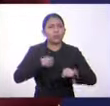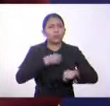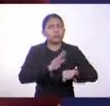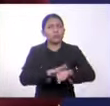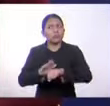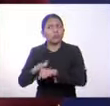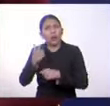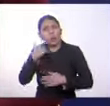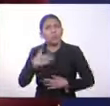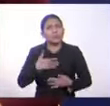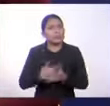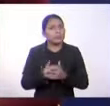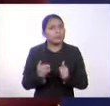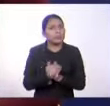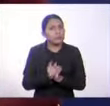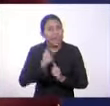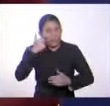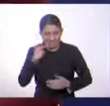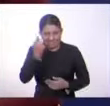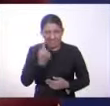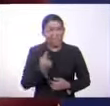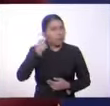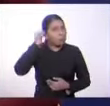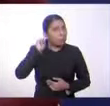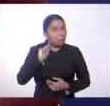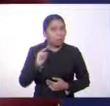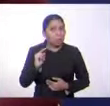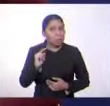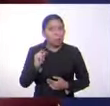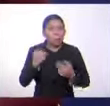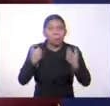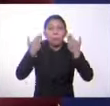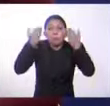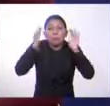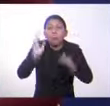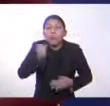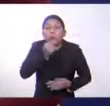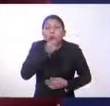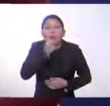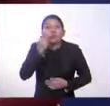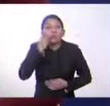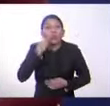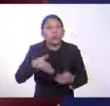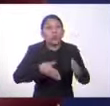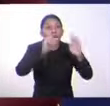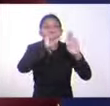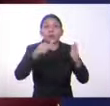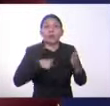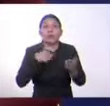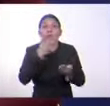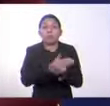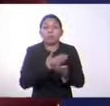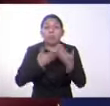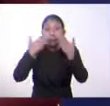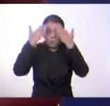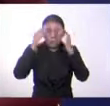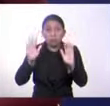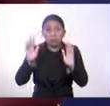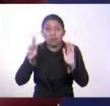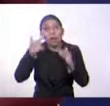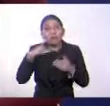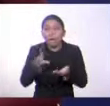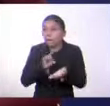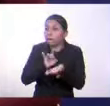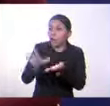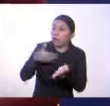ya que si Gabriel en este caso no hubiese conocido la instancia o la institución a cual acudir,